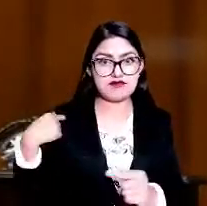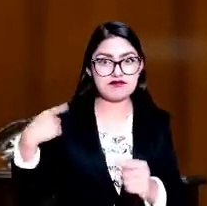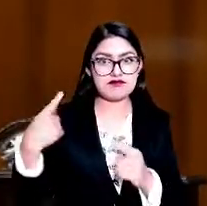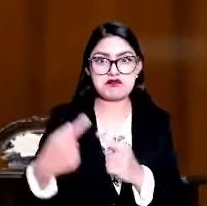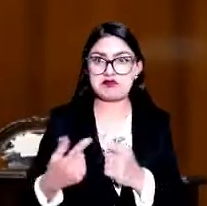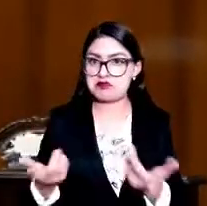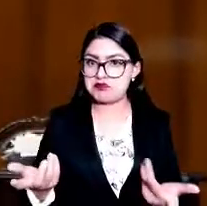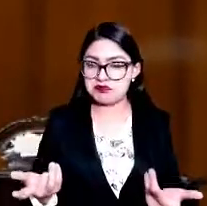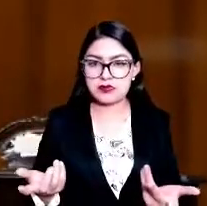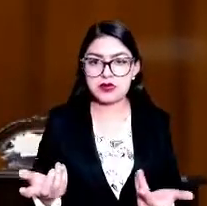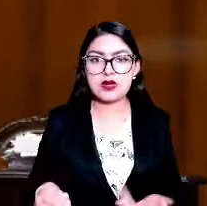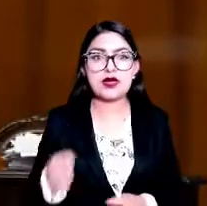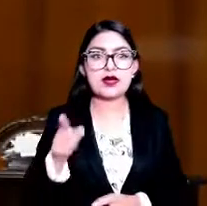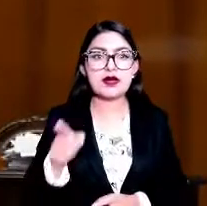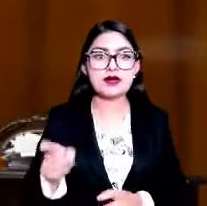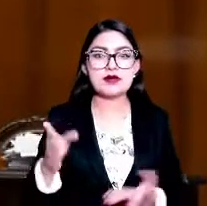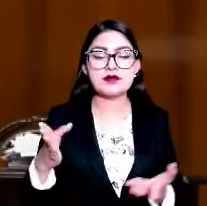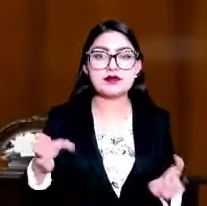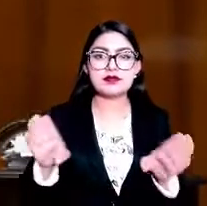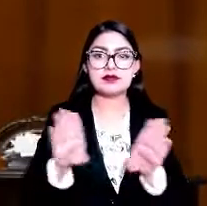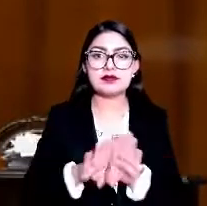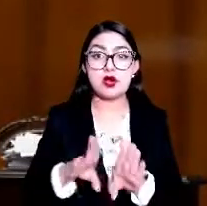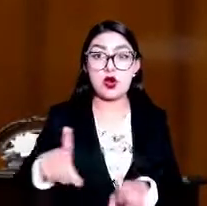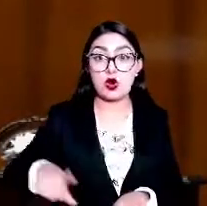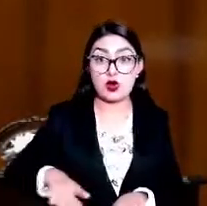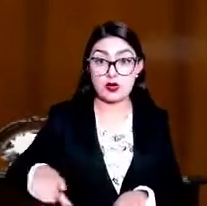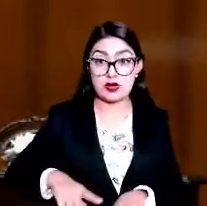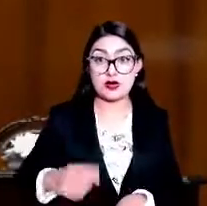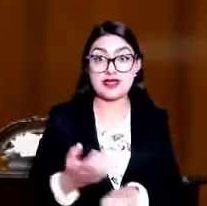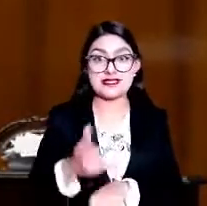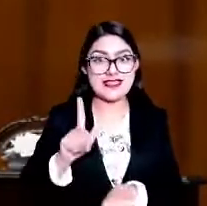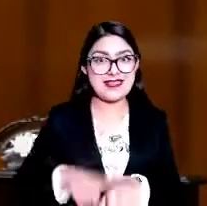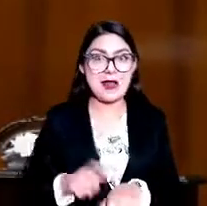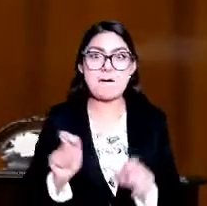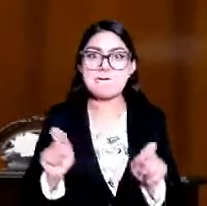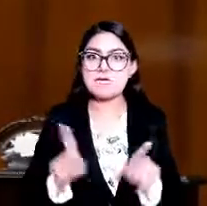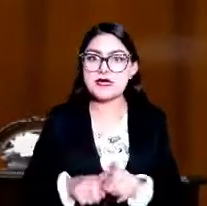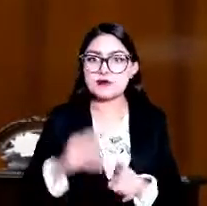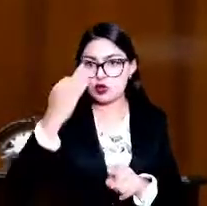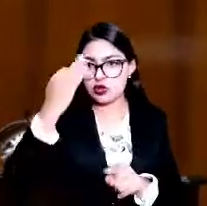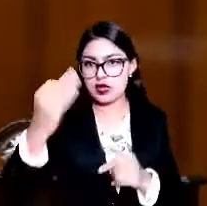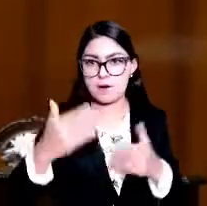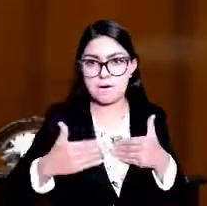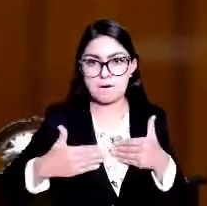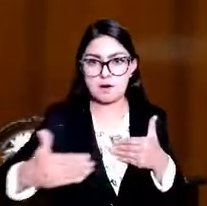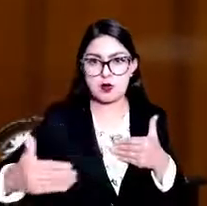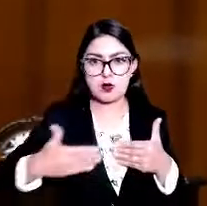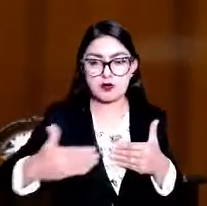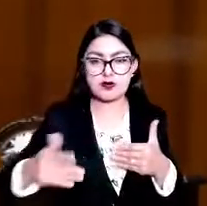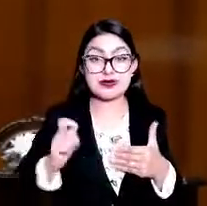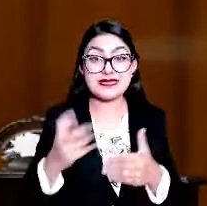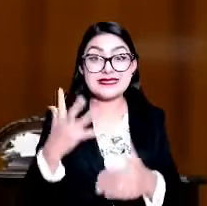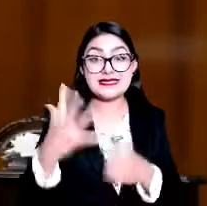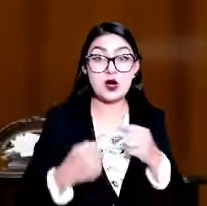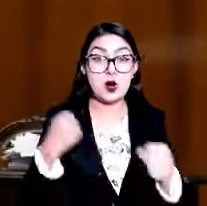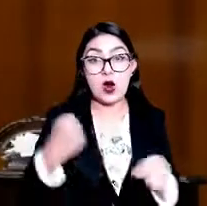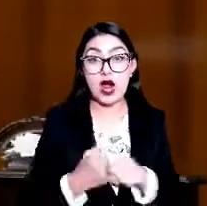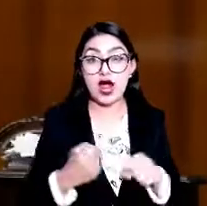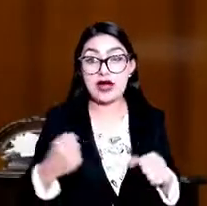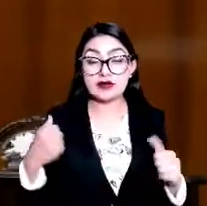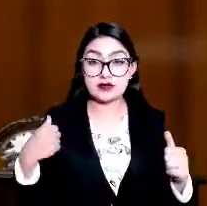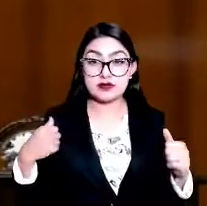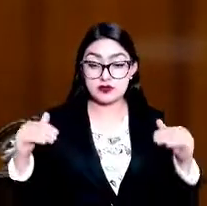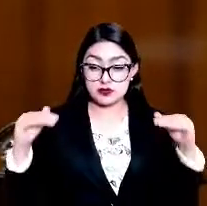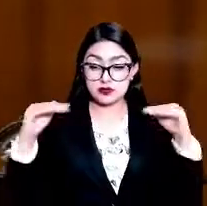que lleva el gobierno estatal. Es decir, llevan 5 años que